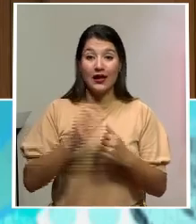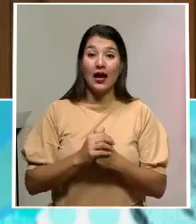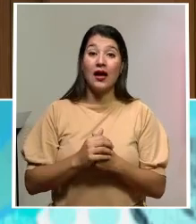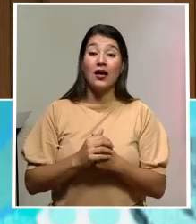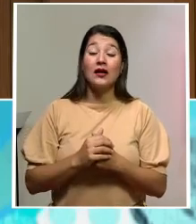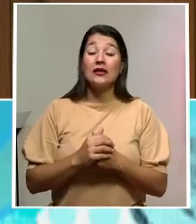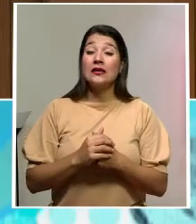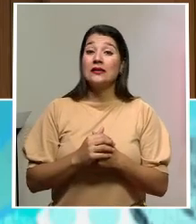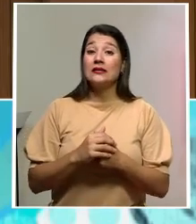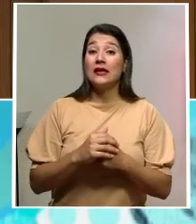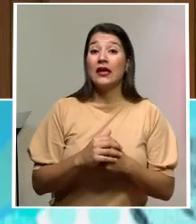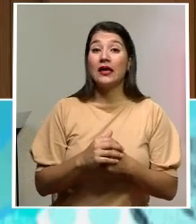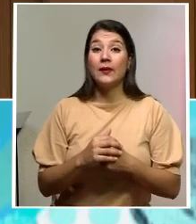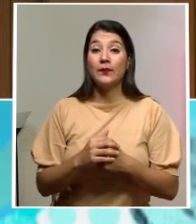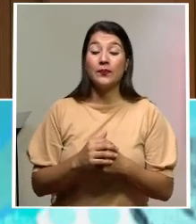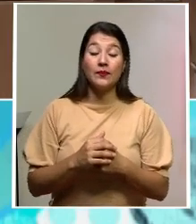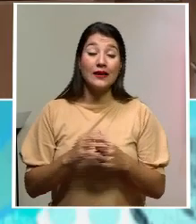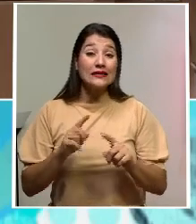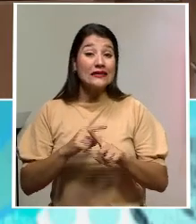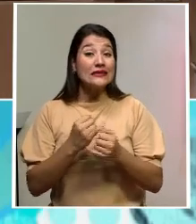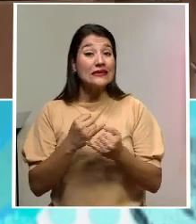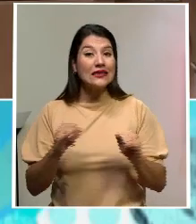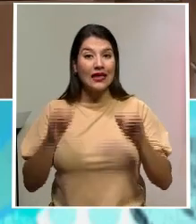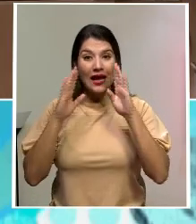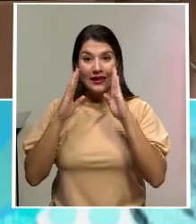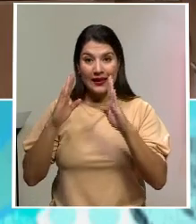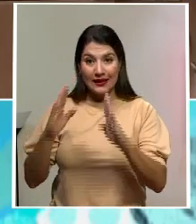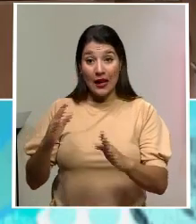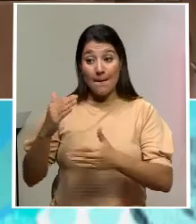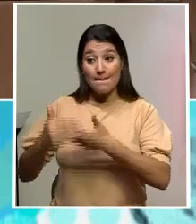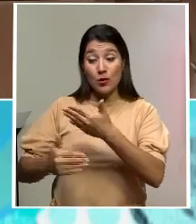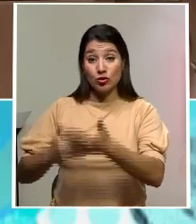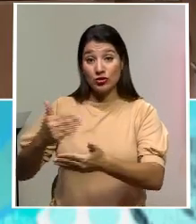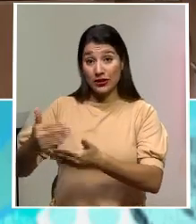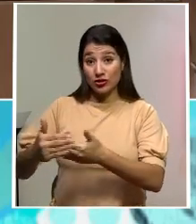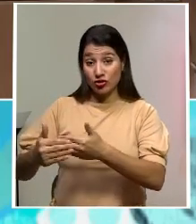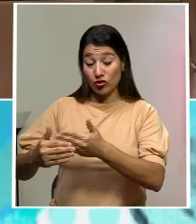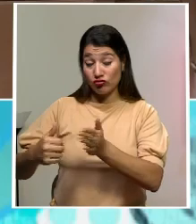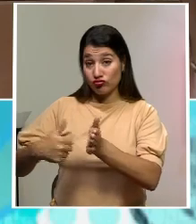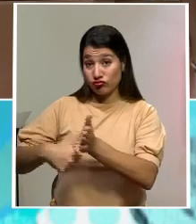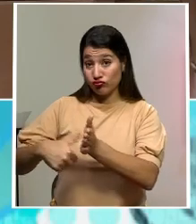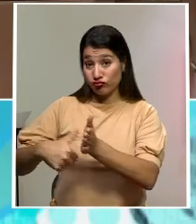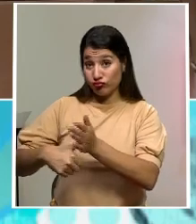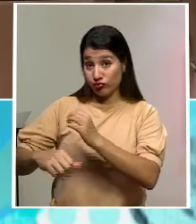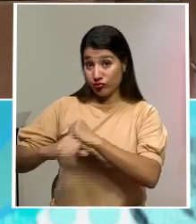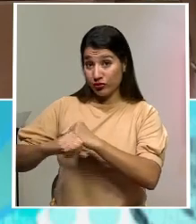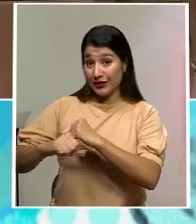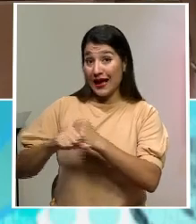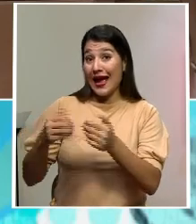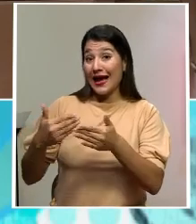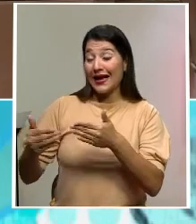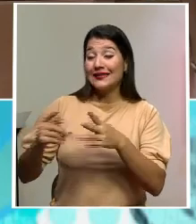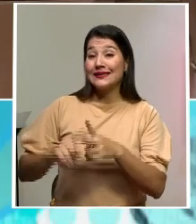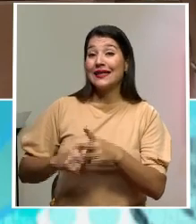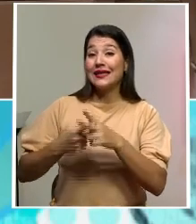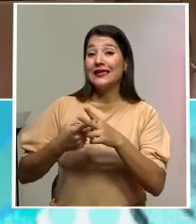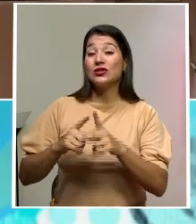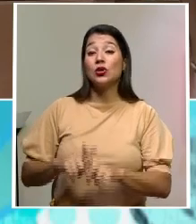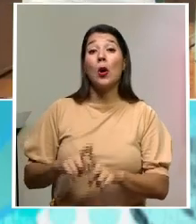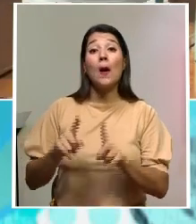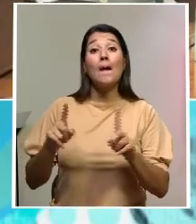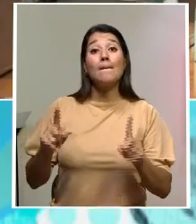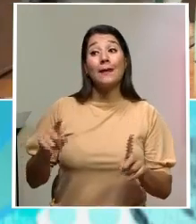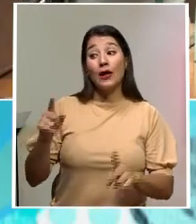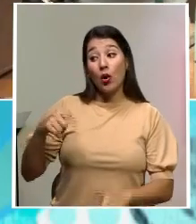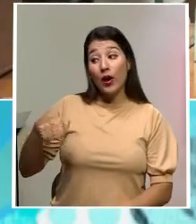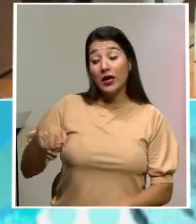que está a punto de iniciar, pero aseguran que deben pues los diputados que están presentes dar el voto positivo si